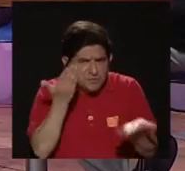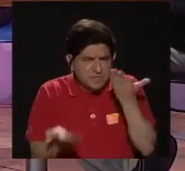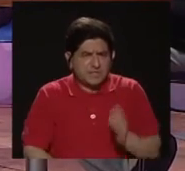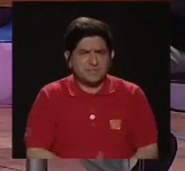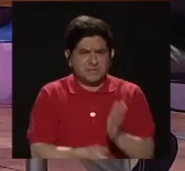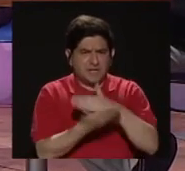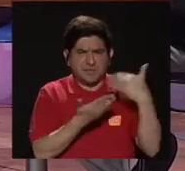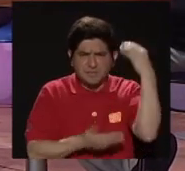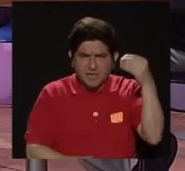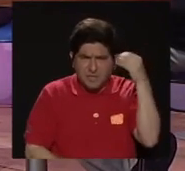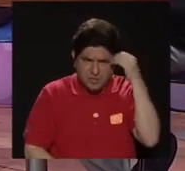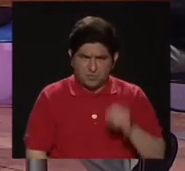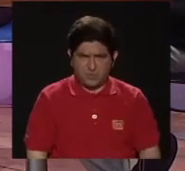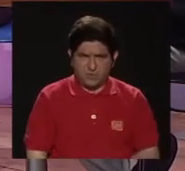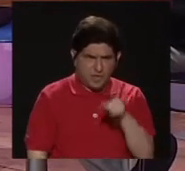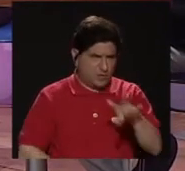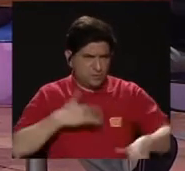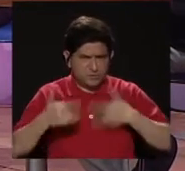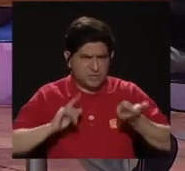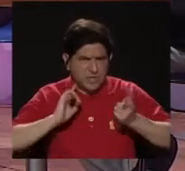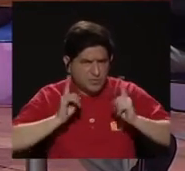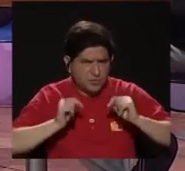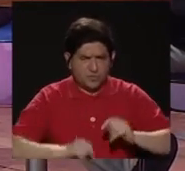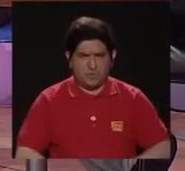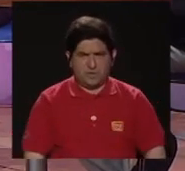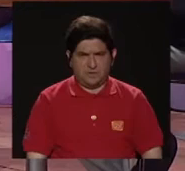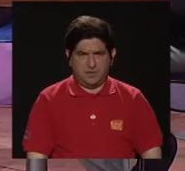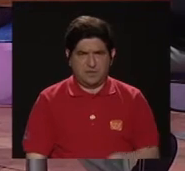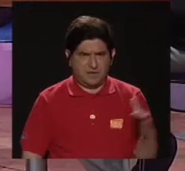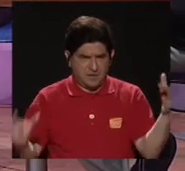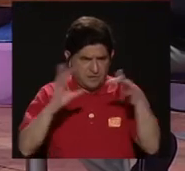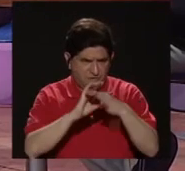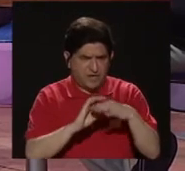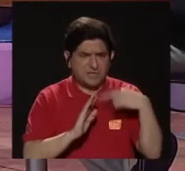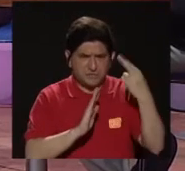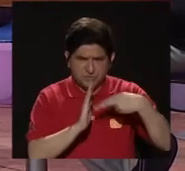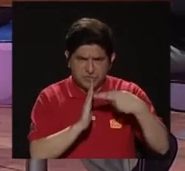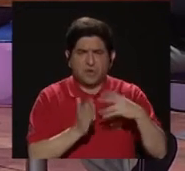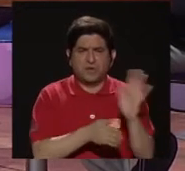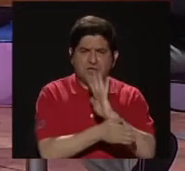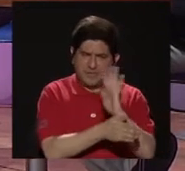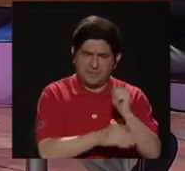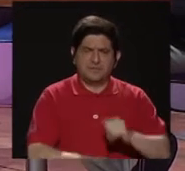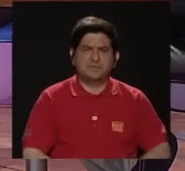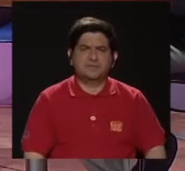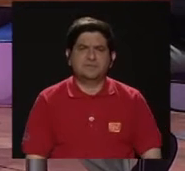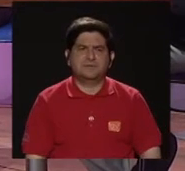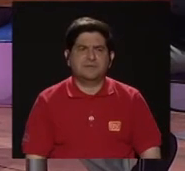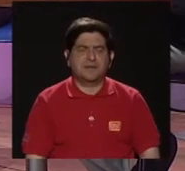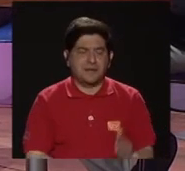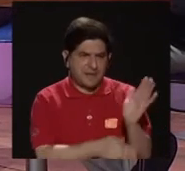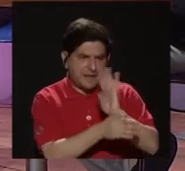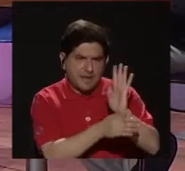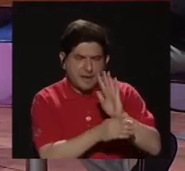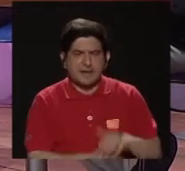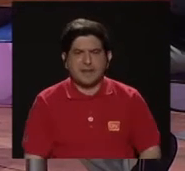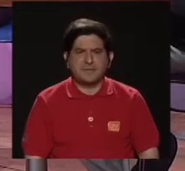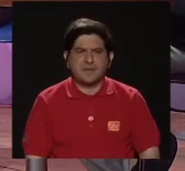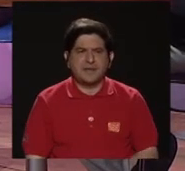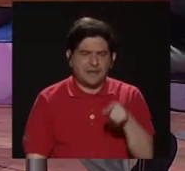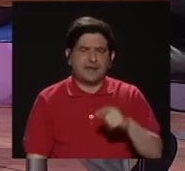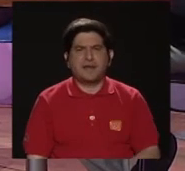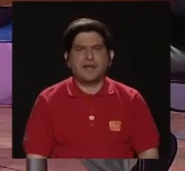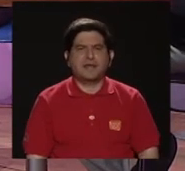algunas reacciones. ¿Qué reacciones han sentido ustedes, bueno, Ana, en relación con tu papel o con la película propiamente? Bueno, la película es un mediometraje